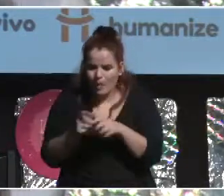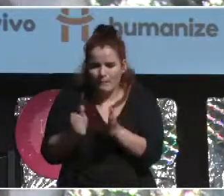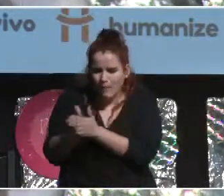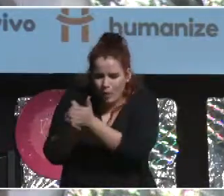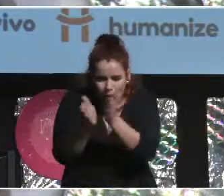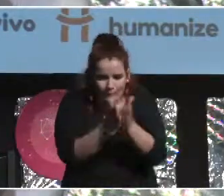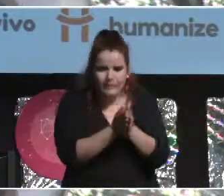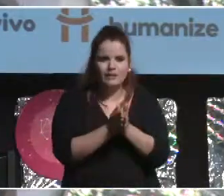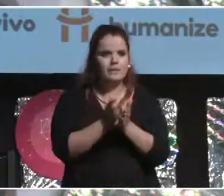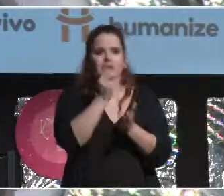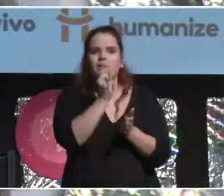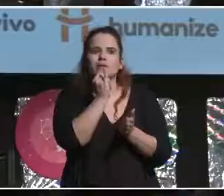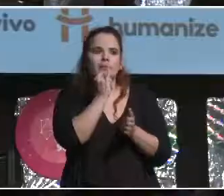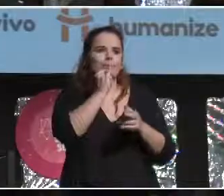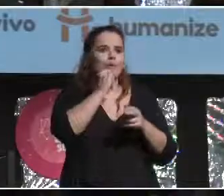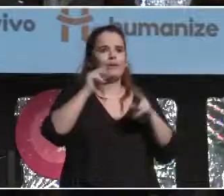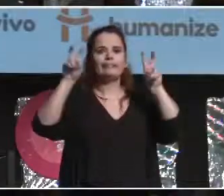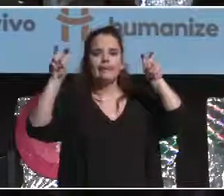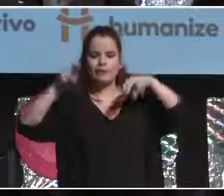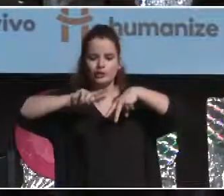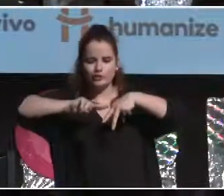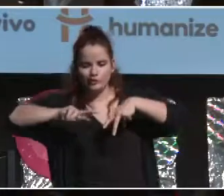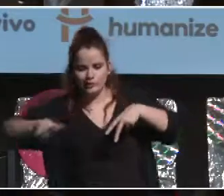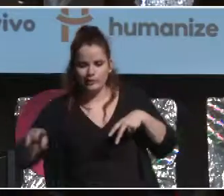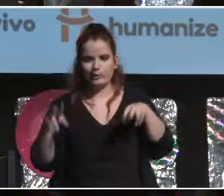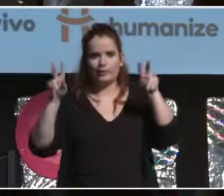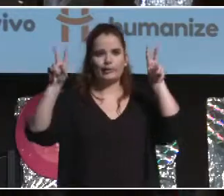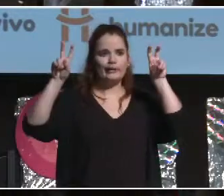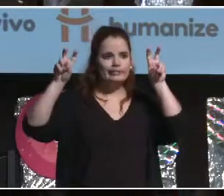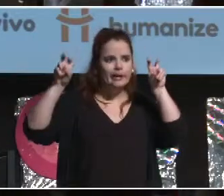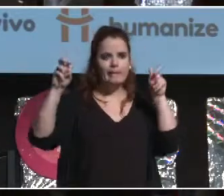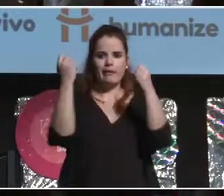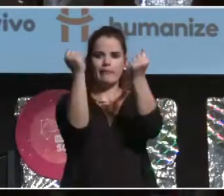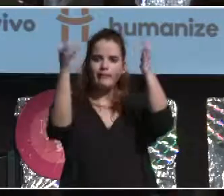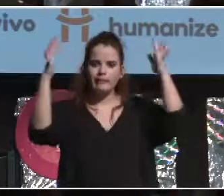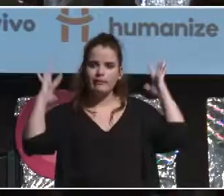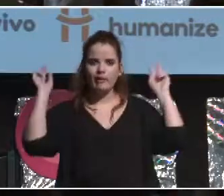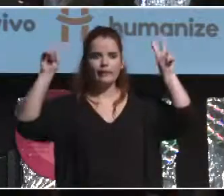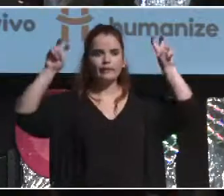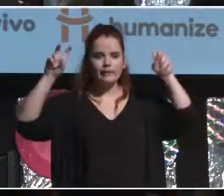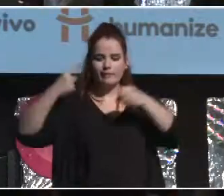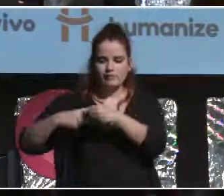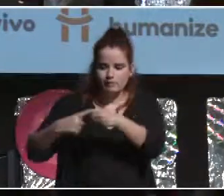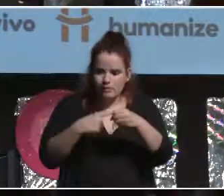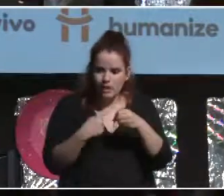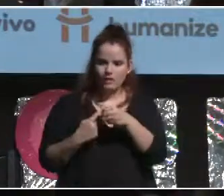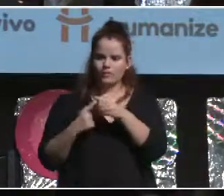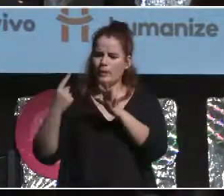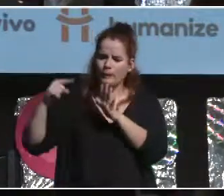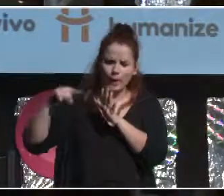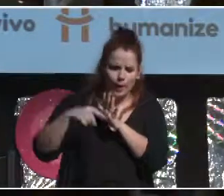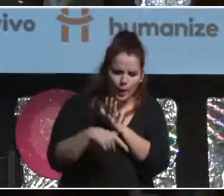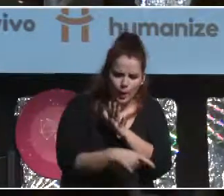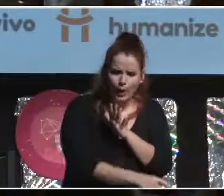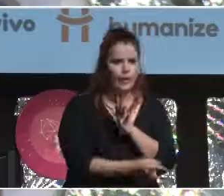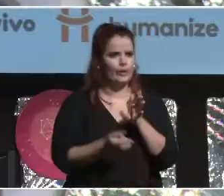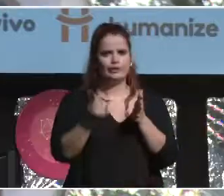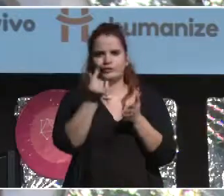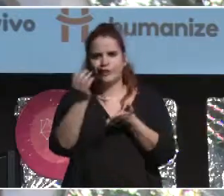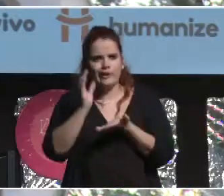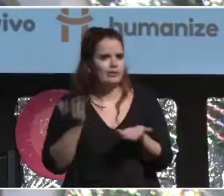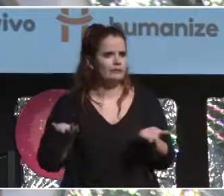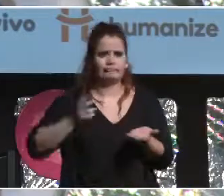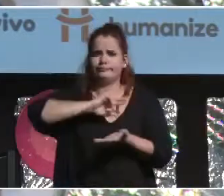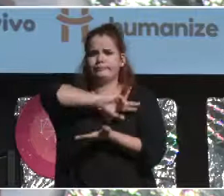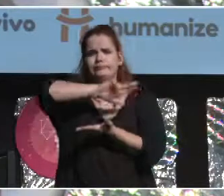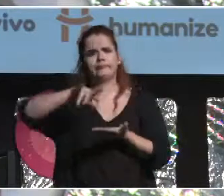el tema de género, donde está también el tema de las ciudades, el tema medioambiental. Tú hablabas ahorita de unas cifras, ayer también lo mencioné, pero